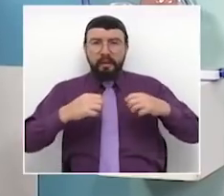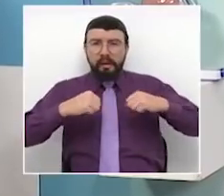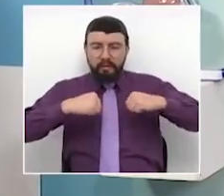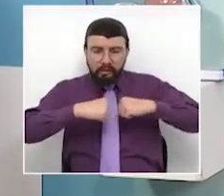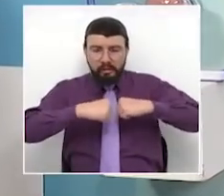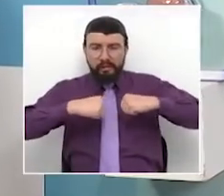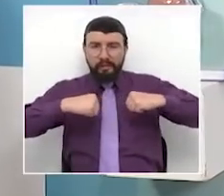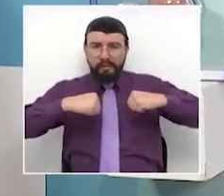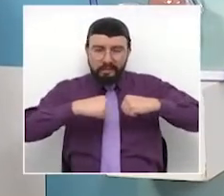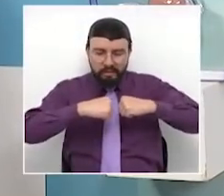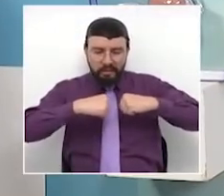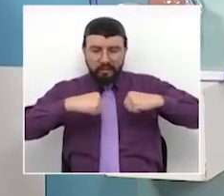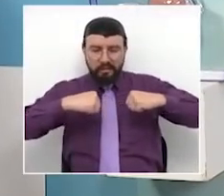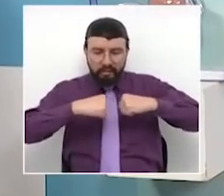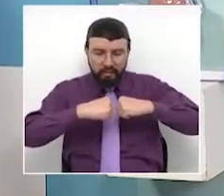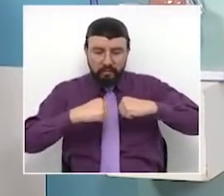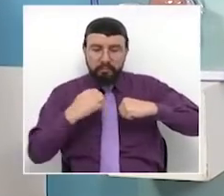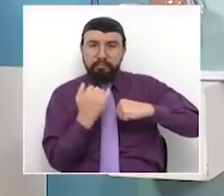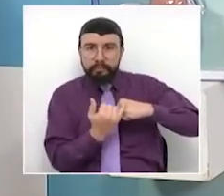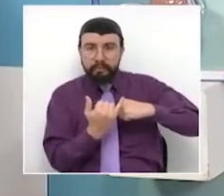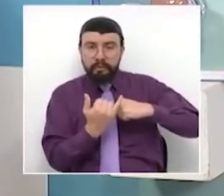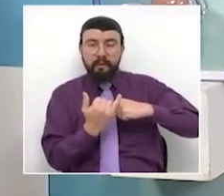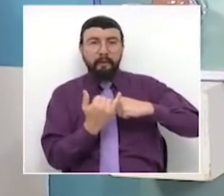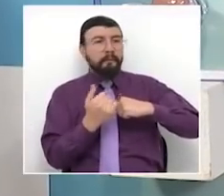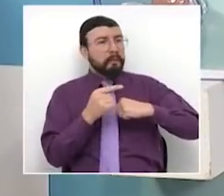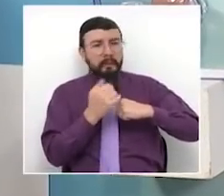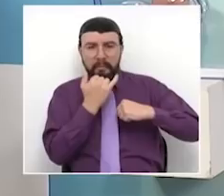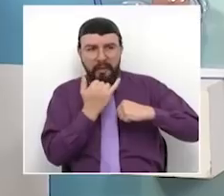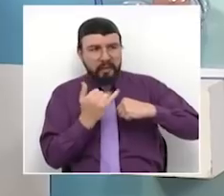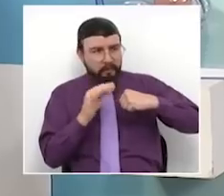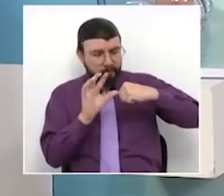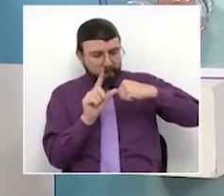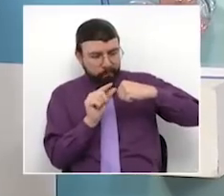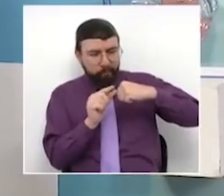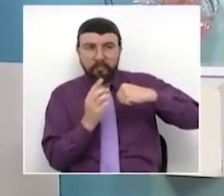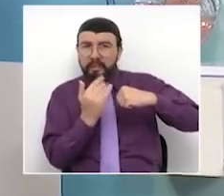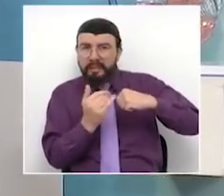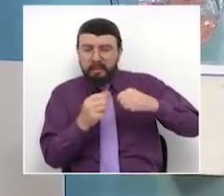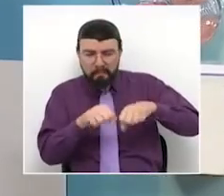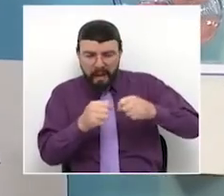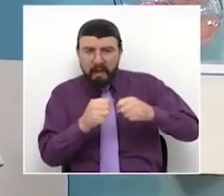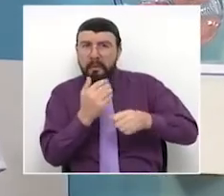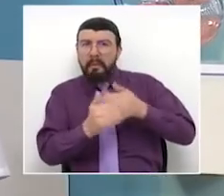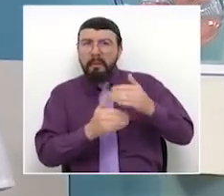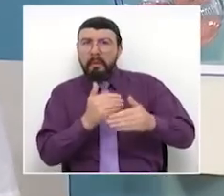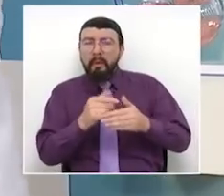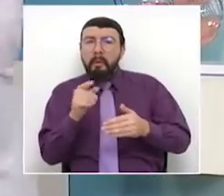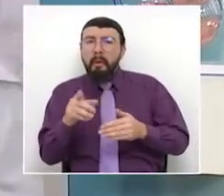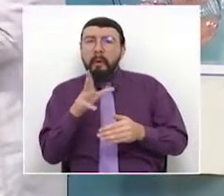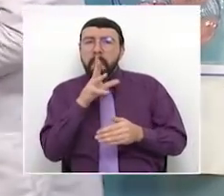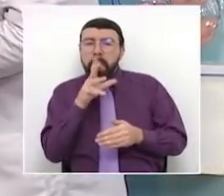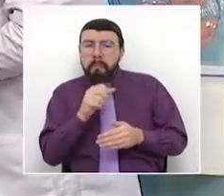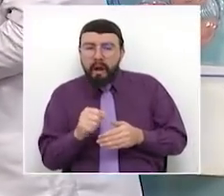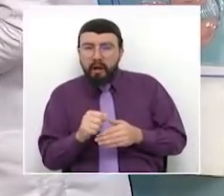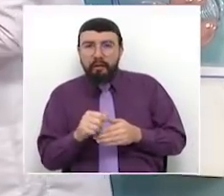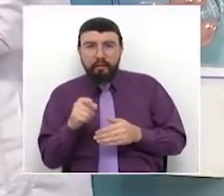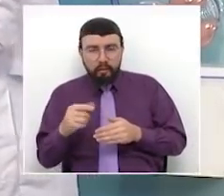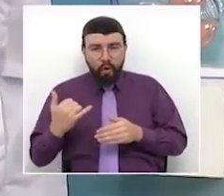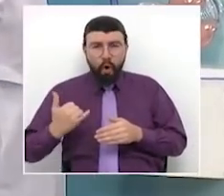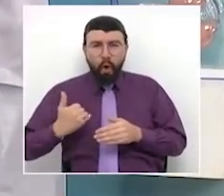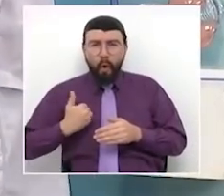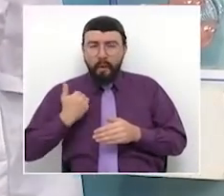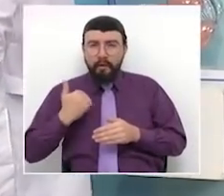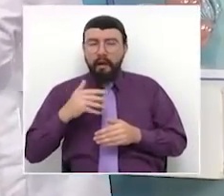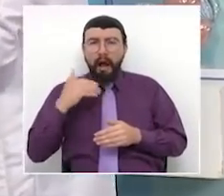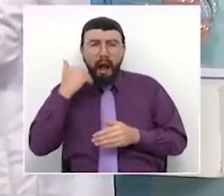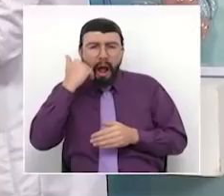de formación de colágeno. Entonces se destruyen y se desgastan también con la edad. El cartílago, lo azul que vemos ahí.